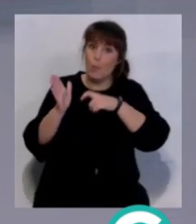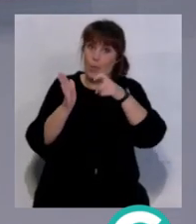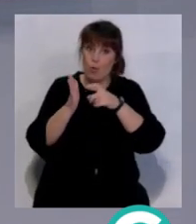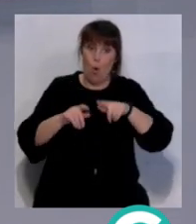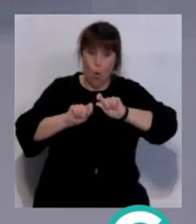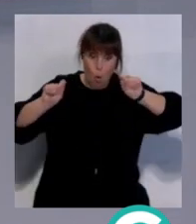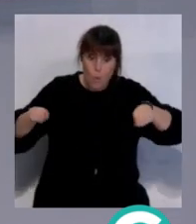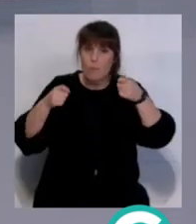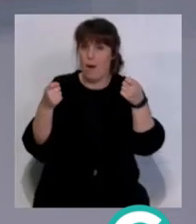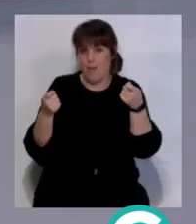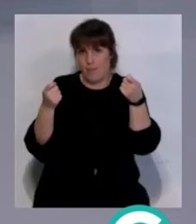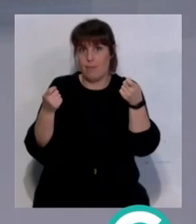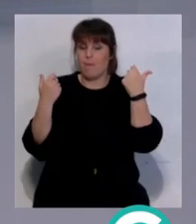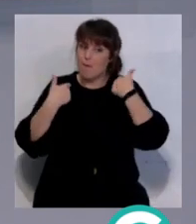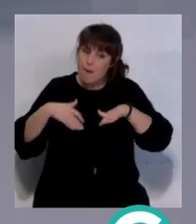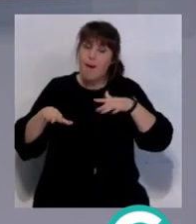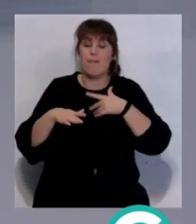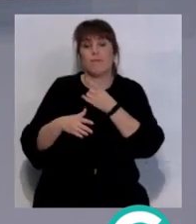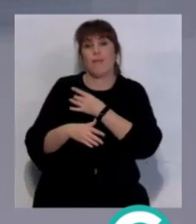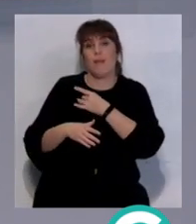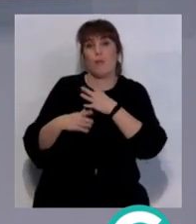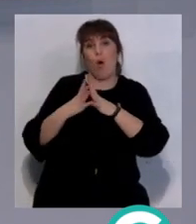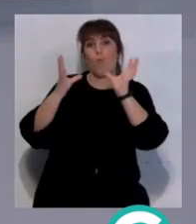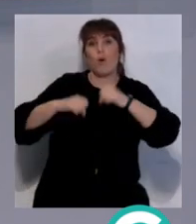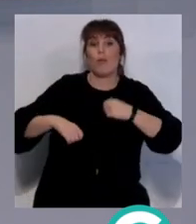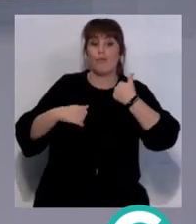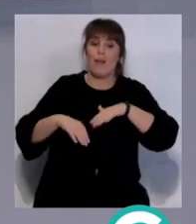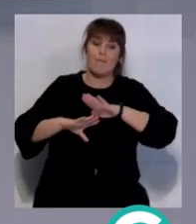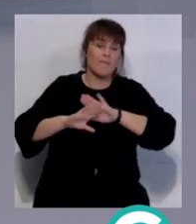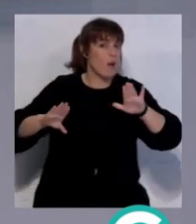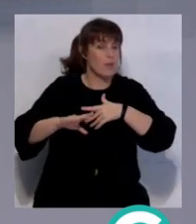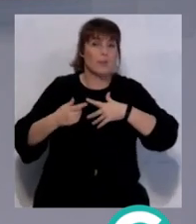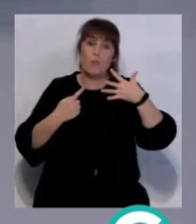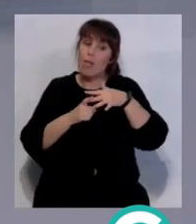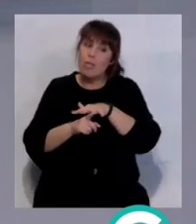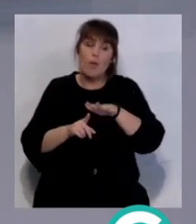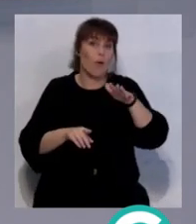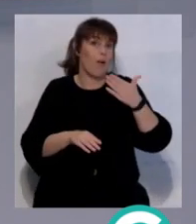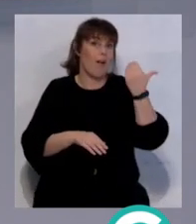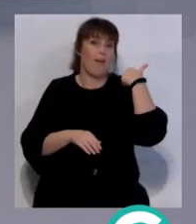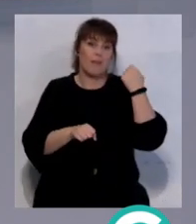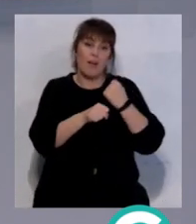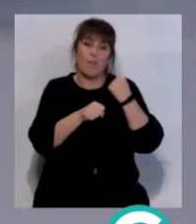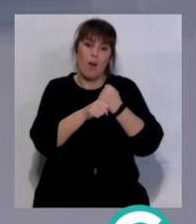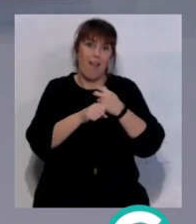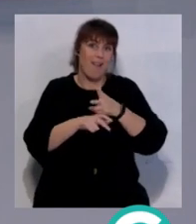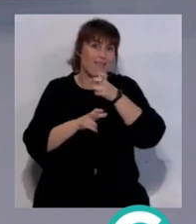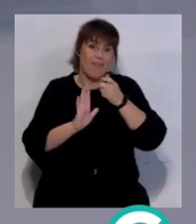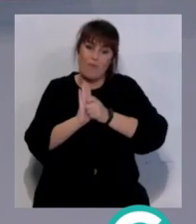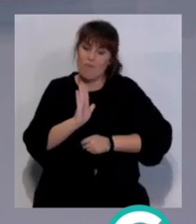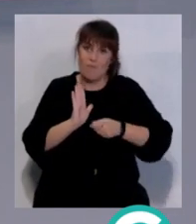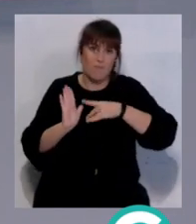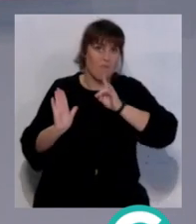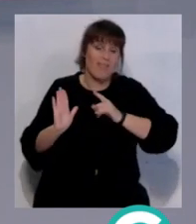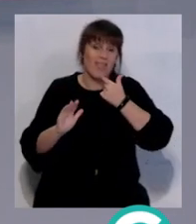suscrito unánimemente con los sindicatos, se pone fin a una situación de precariedad laboral heredada, según ha trasladado el